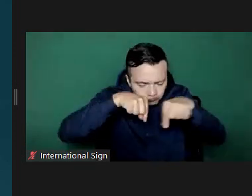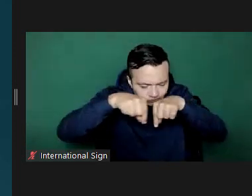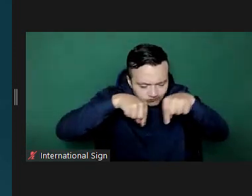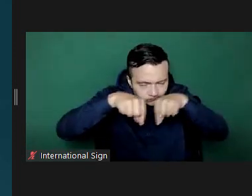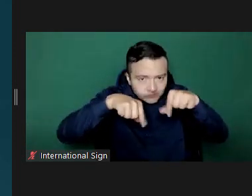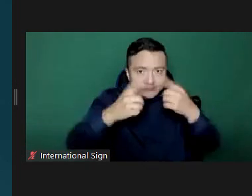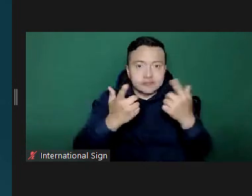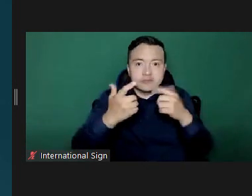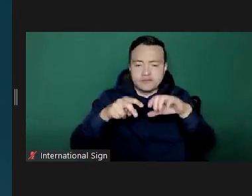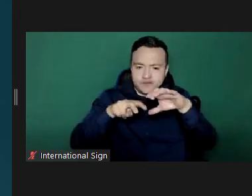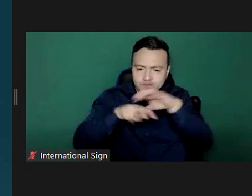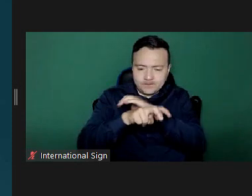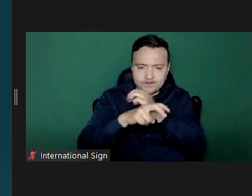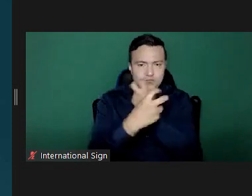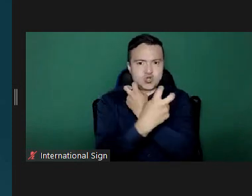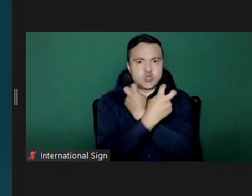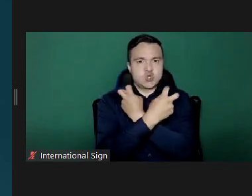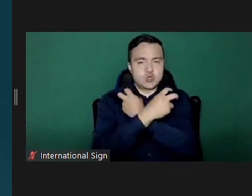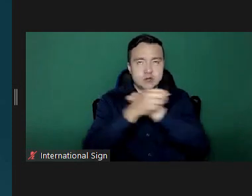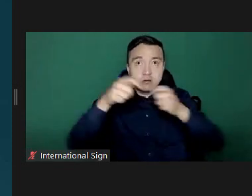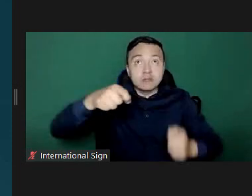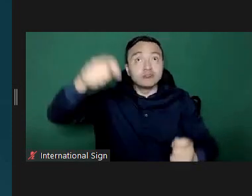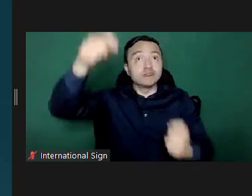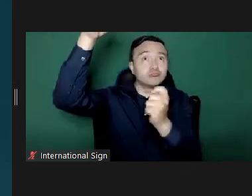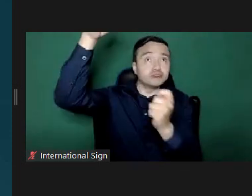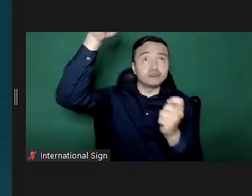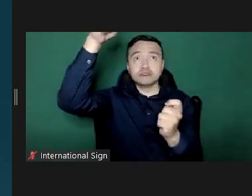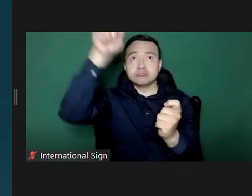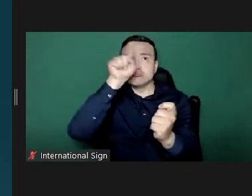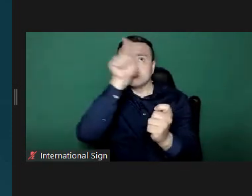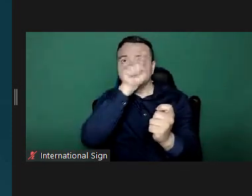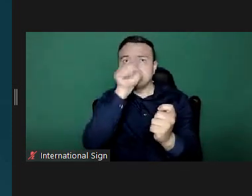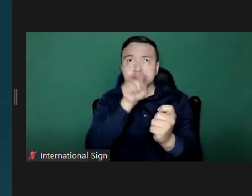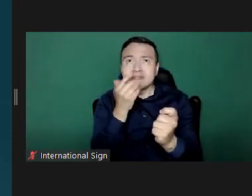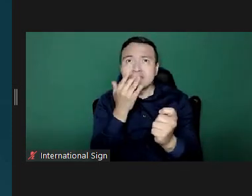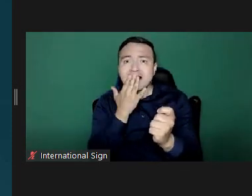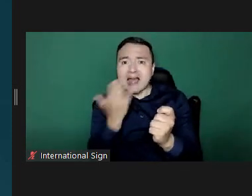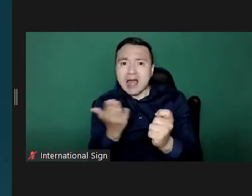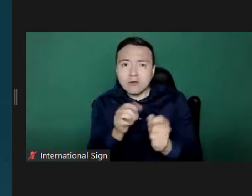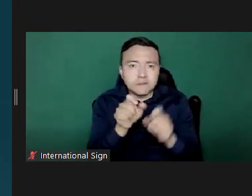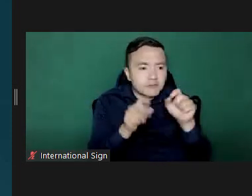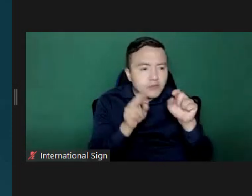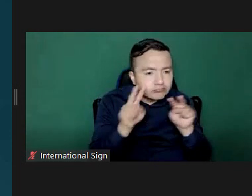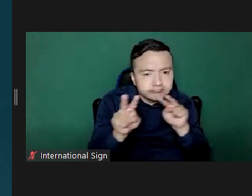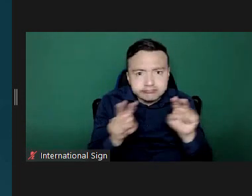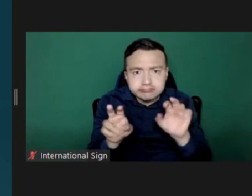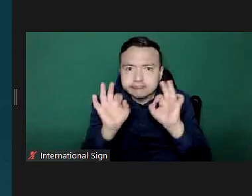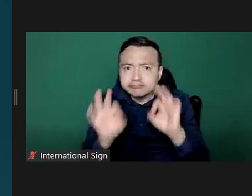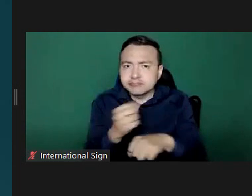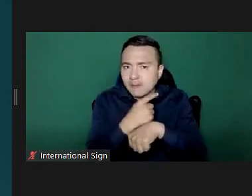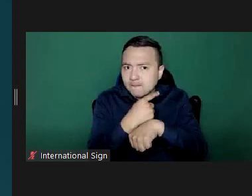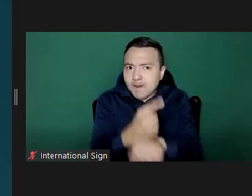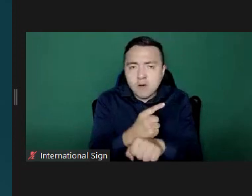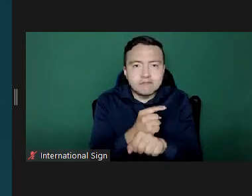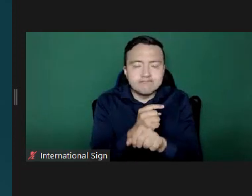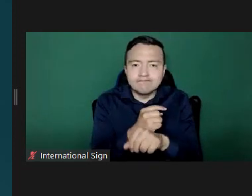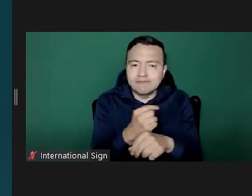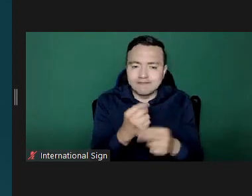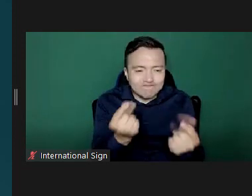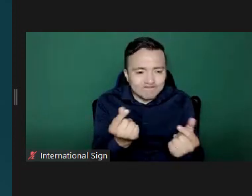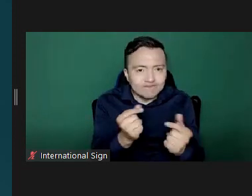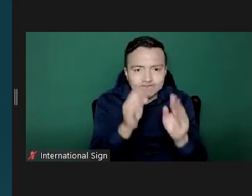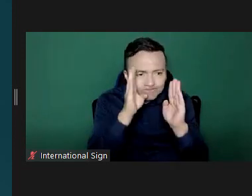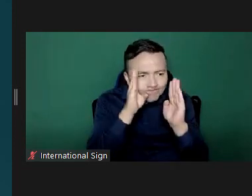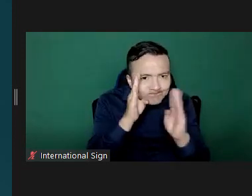y de radiología para poder tratar a estos pacientes en una forma mucho más rápida.